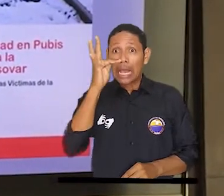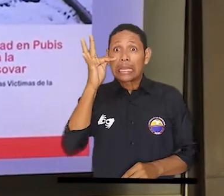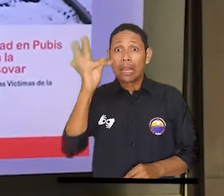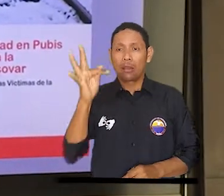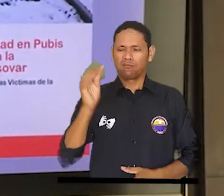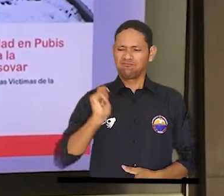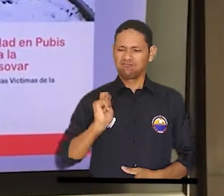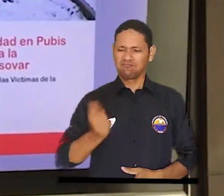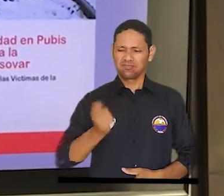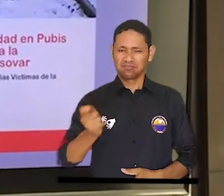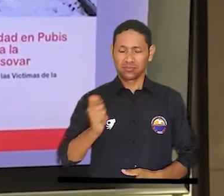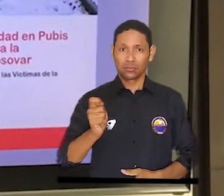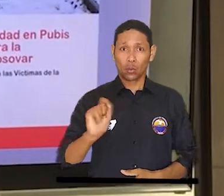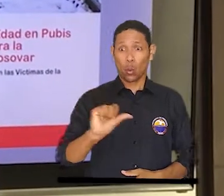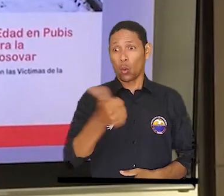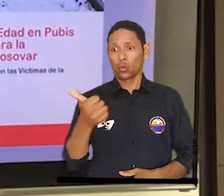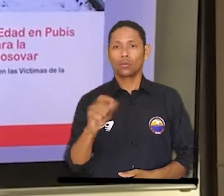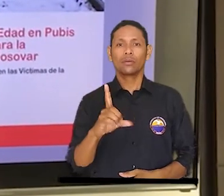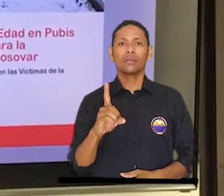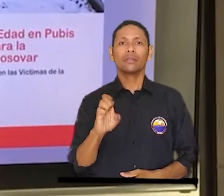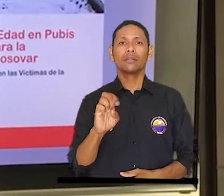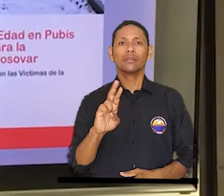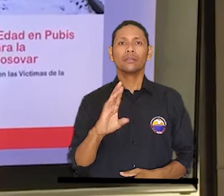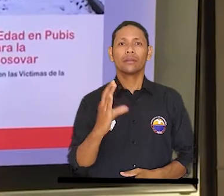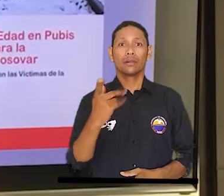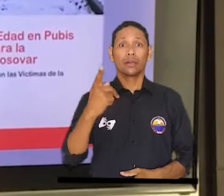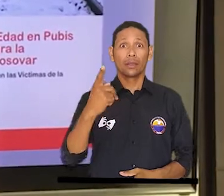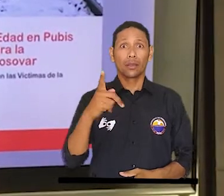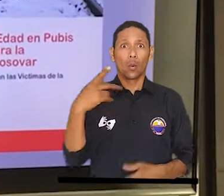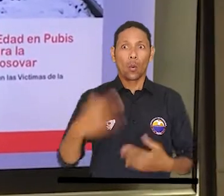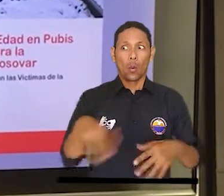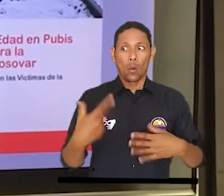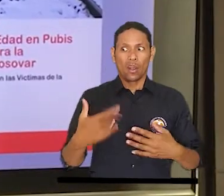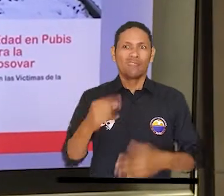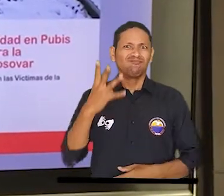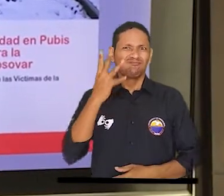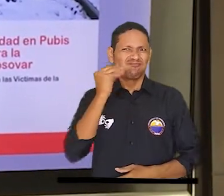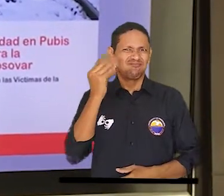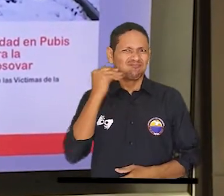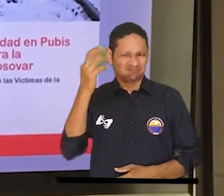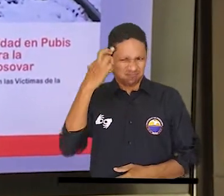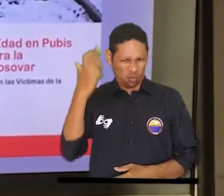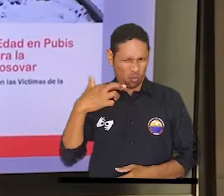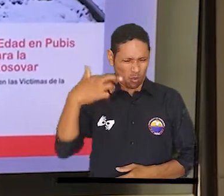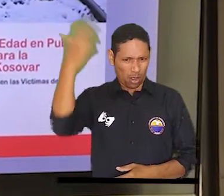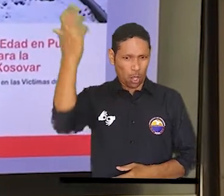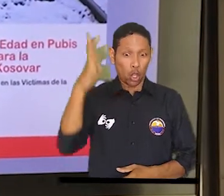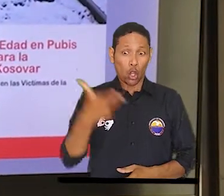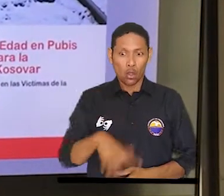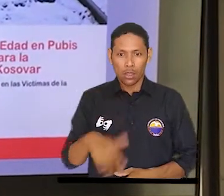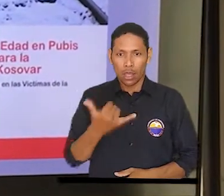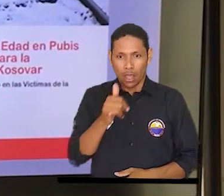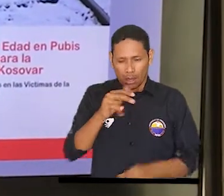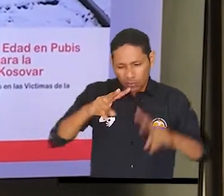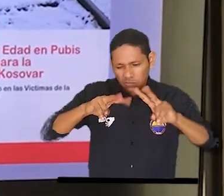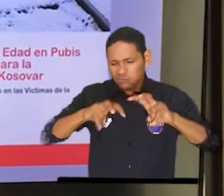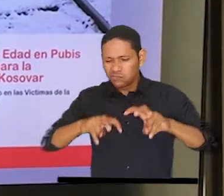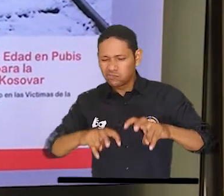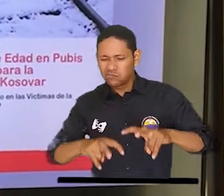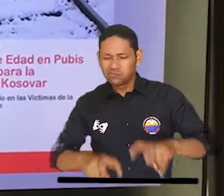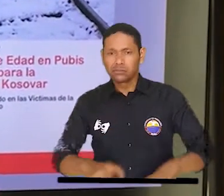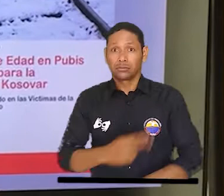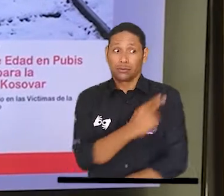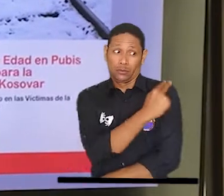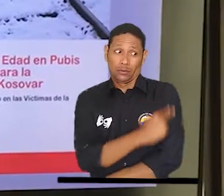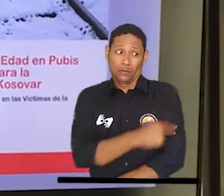tribunal. Igualmente, el doctor Derek Congram, quien es experto forense del Comité Internacional de la Cruz Roja,